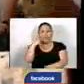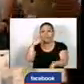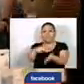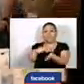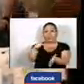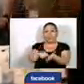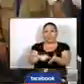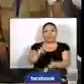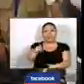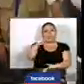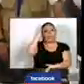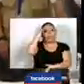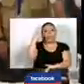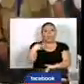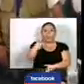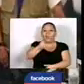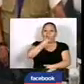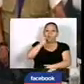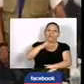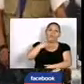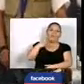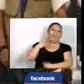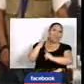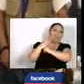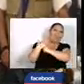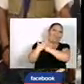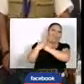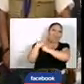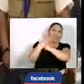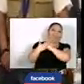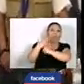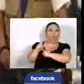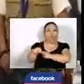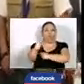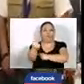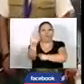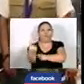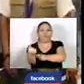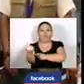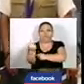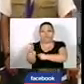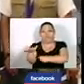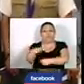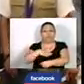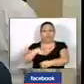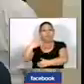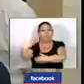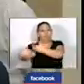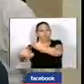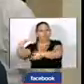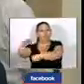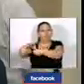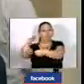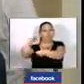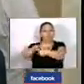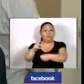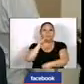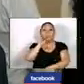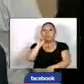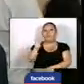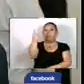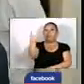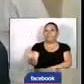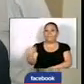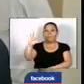interpuesta por una periodista por acoso sexual por parte de un miembro de una mesa que realiza este proceso electoral. El fiscal dice